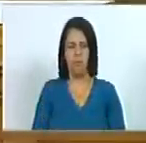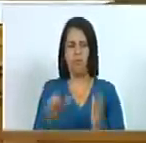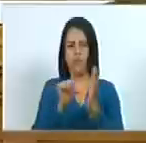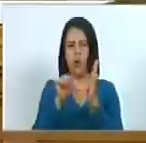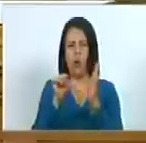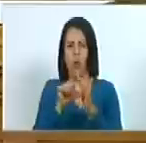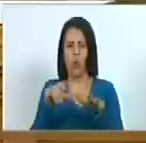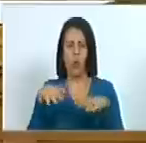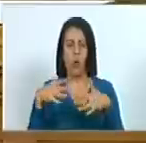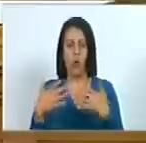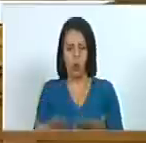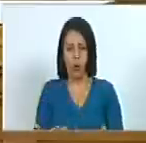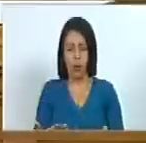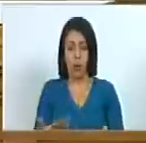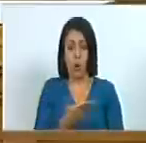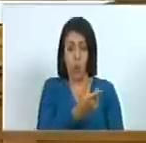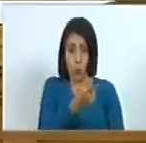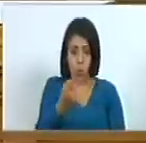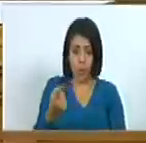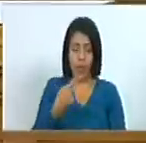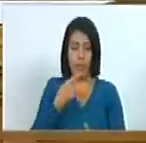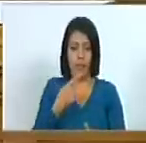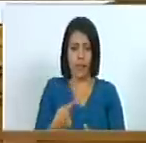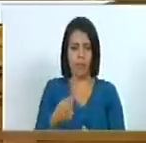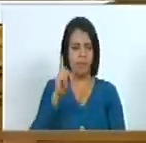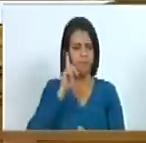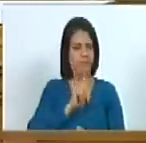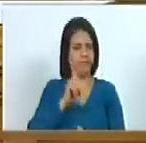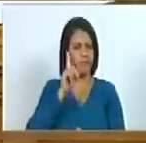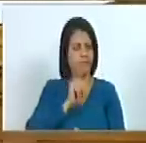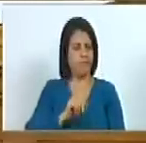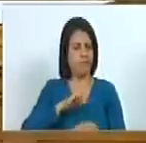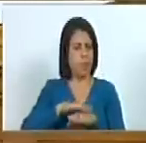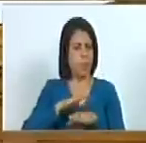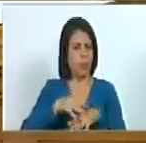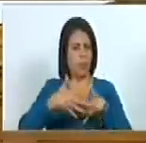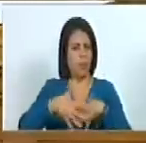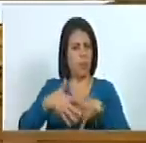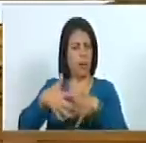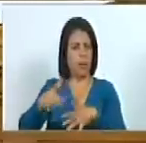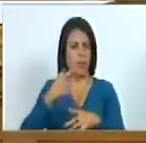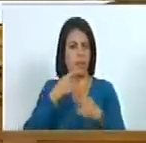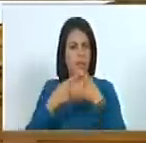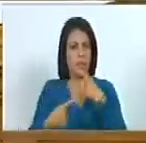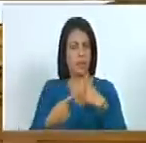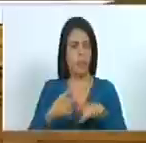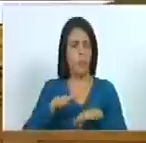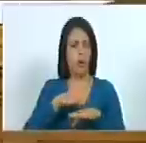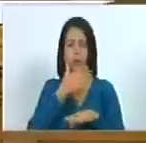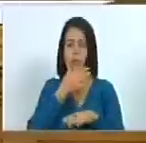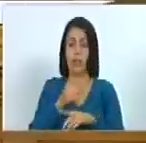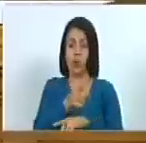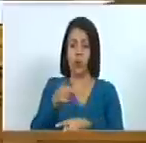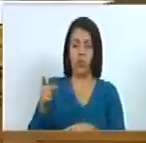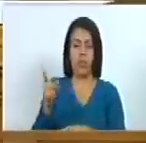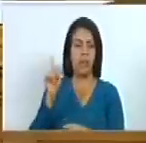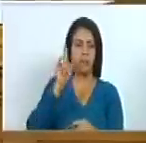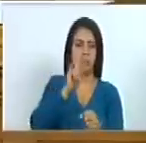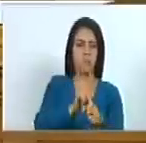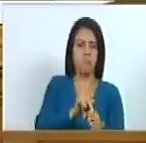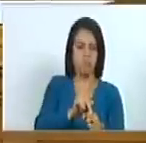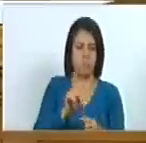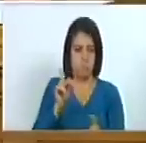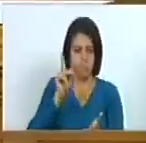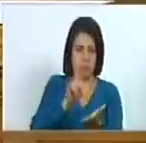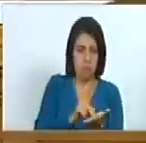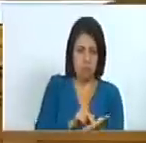¿Dónde pasa eso? Y ustedes aquí mienten sobre lo que pasó en esa marcha, por una razón muy sencilla. Ustedes no estaban allí, vale, yo